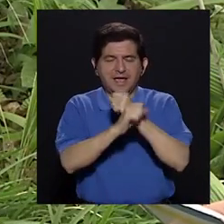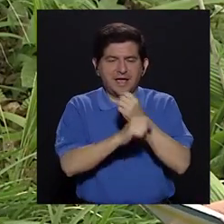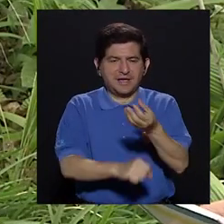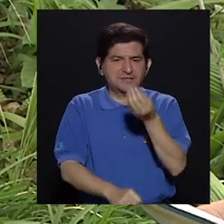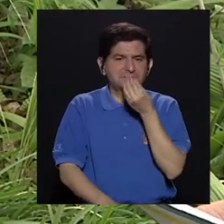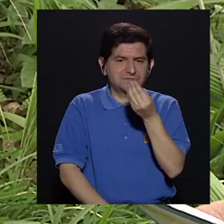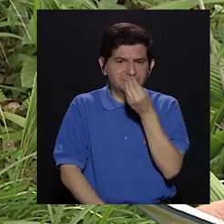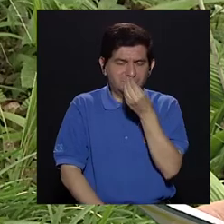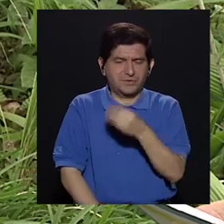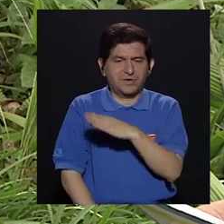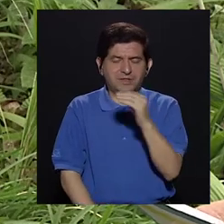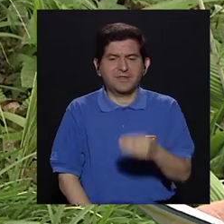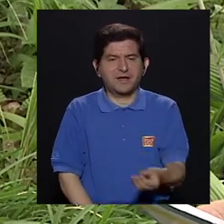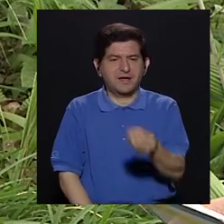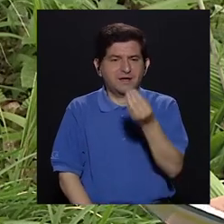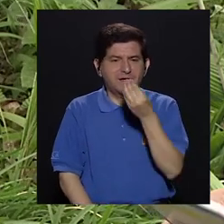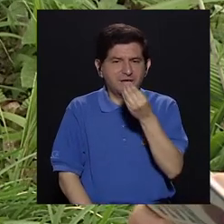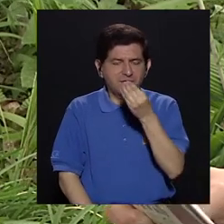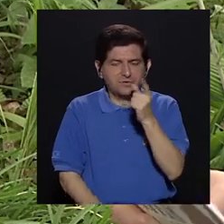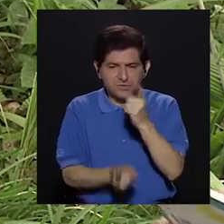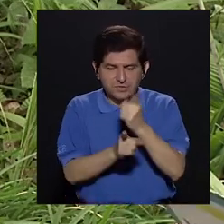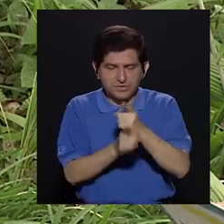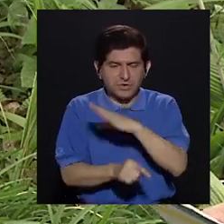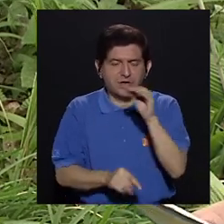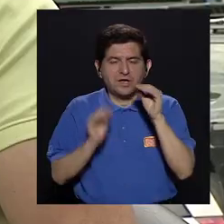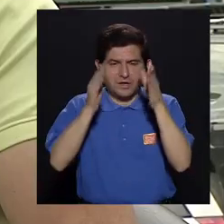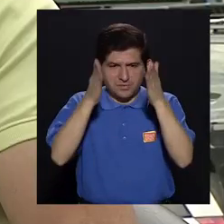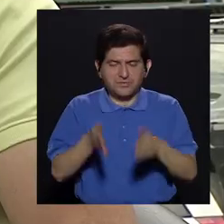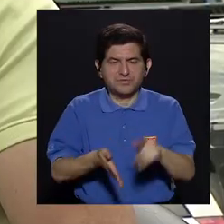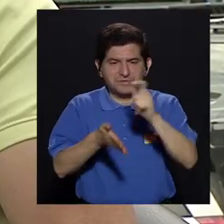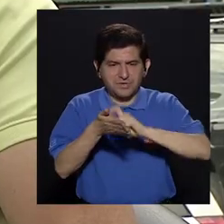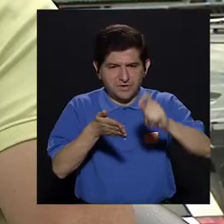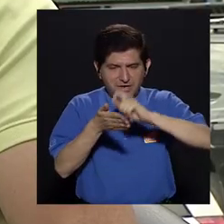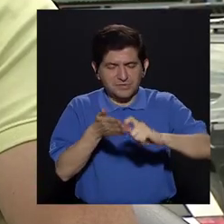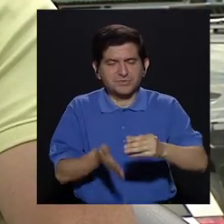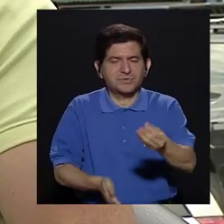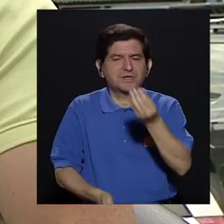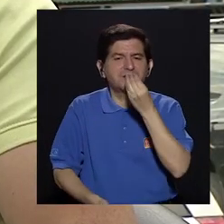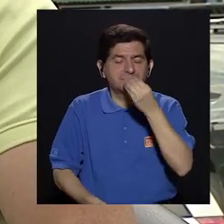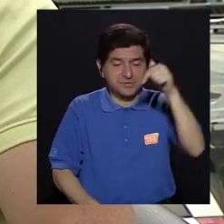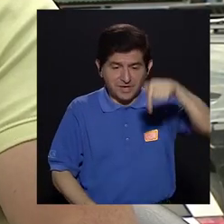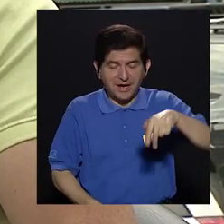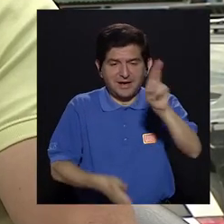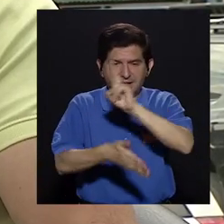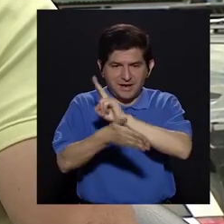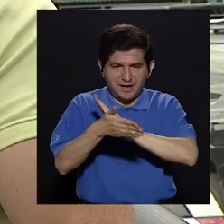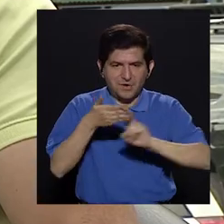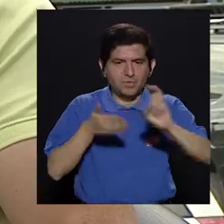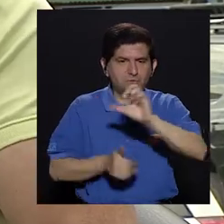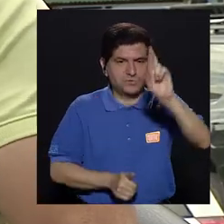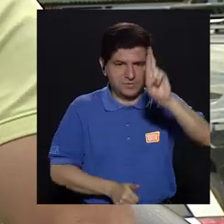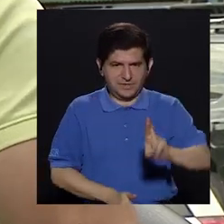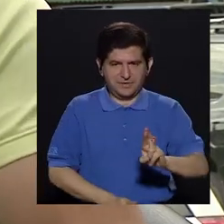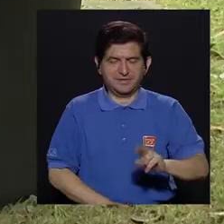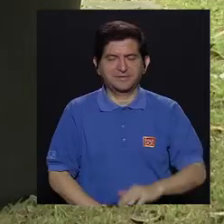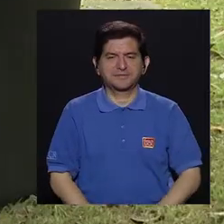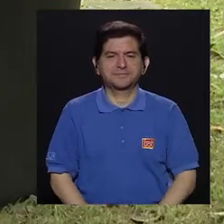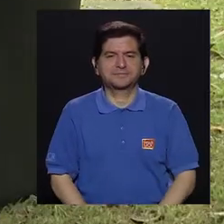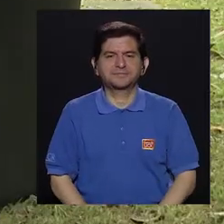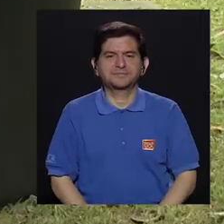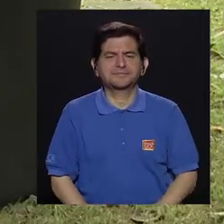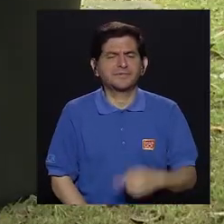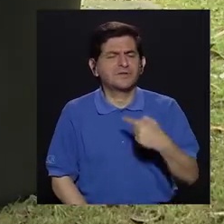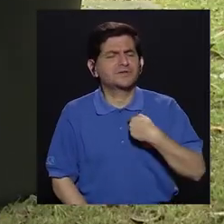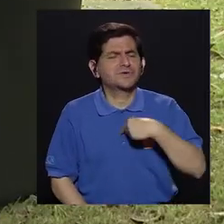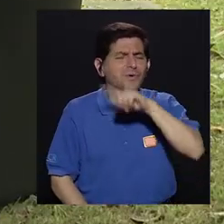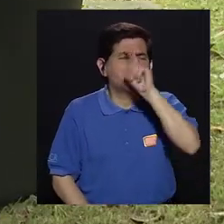seguridad alimentaria y nutricional y además docente de la Escuela de Nutrición de acá, de la Universidad de Costa Rica.